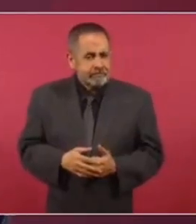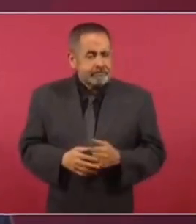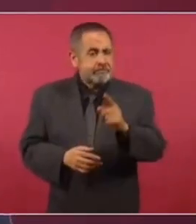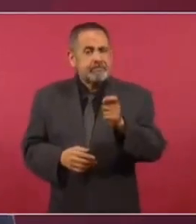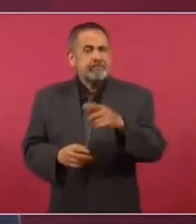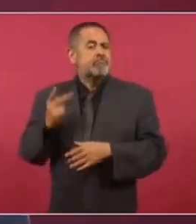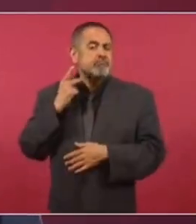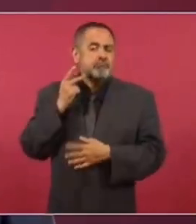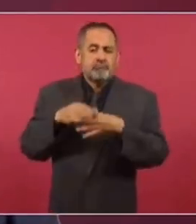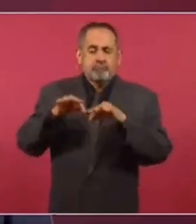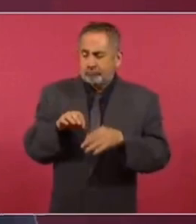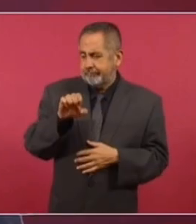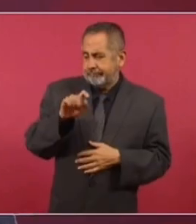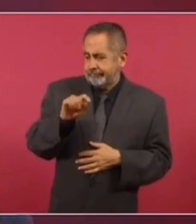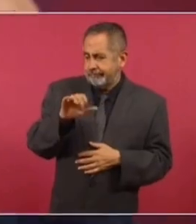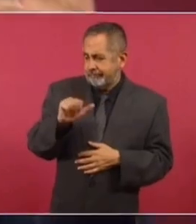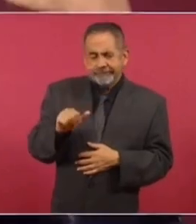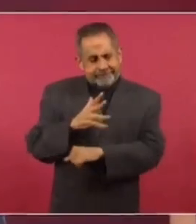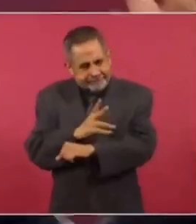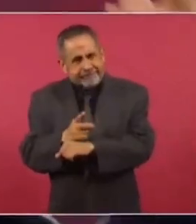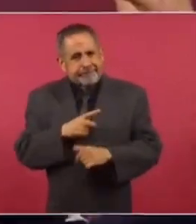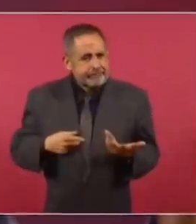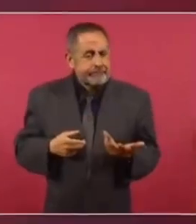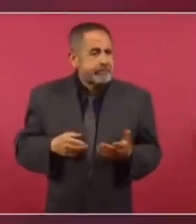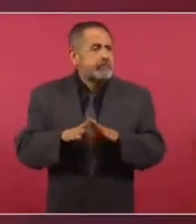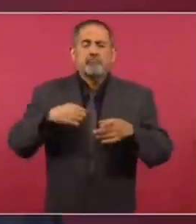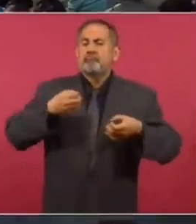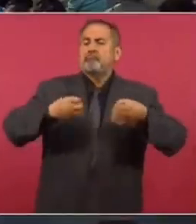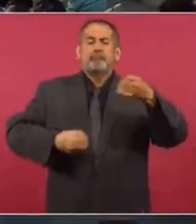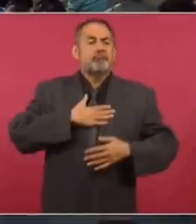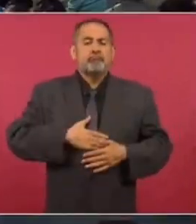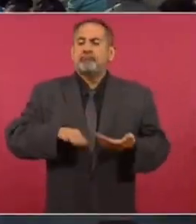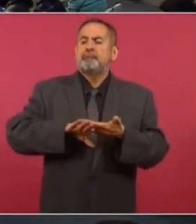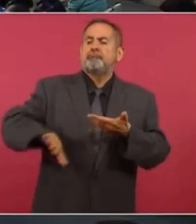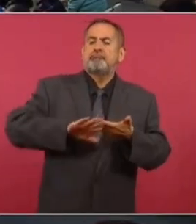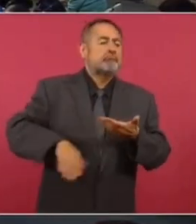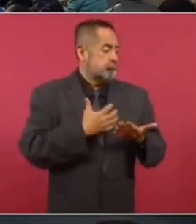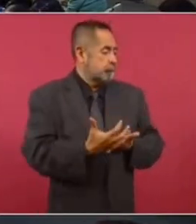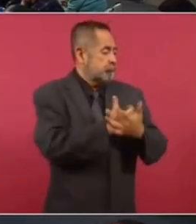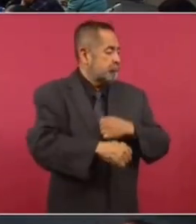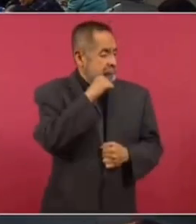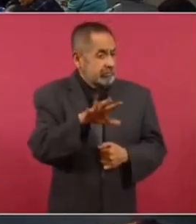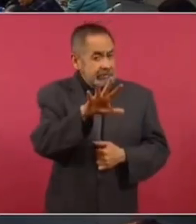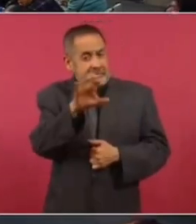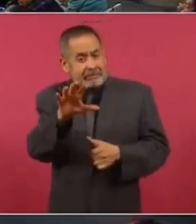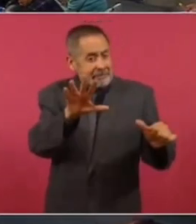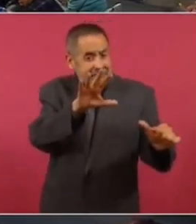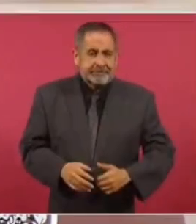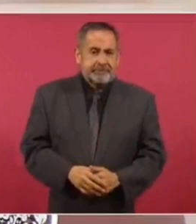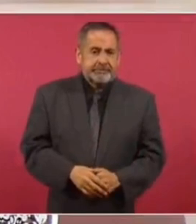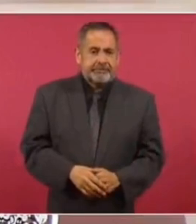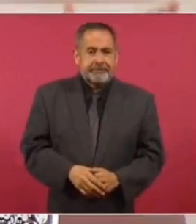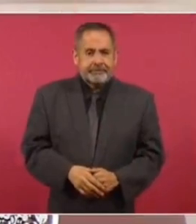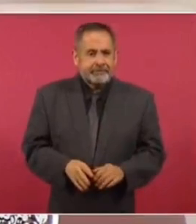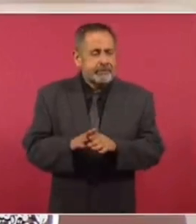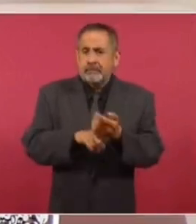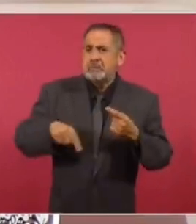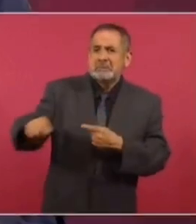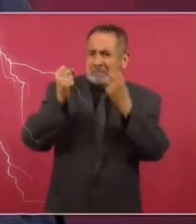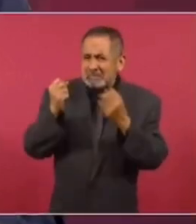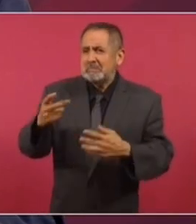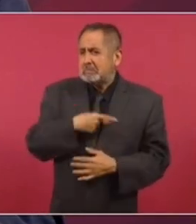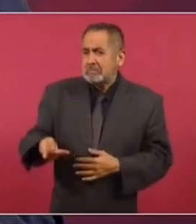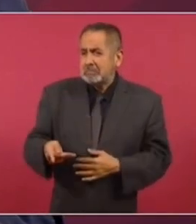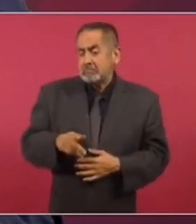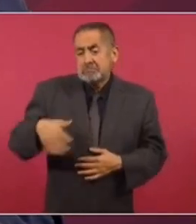olvidar que la política es un imperativo ético Cómo un impartidor de Justicia va a estar ganando 500 600 mil pesos mensuales en un país con tanta